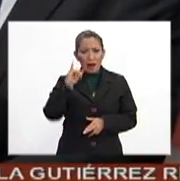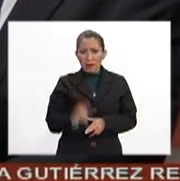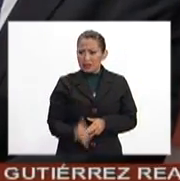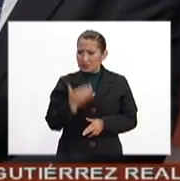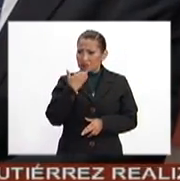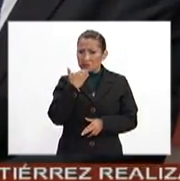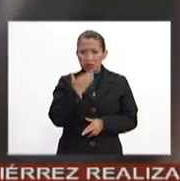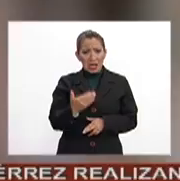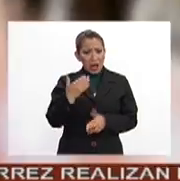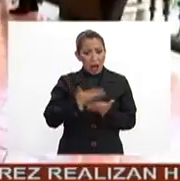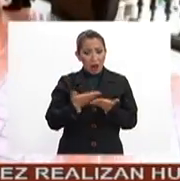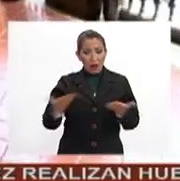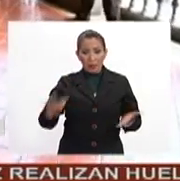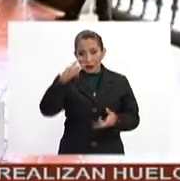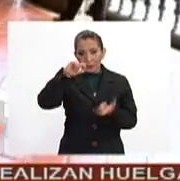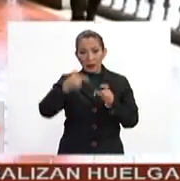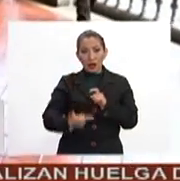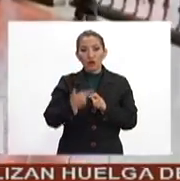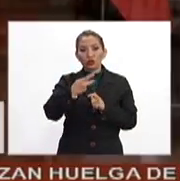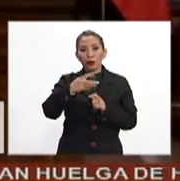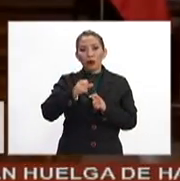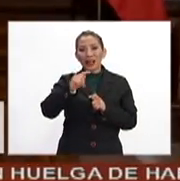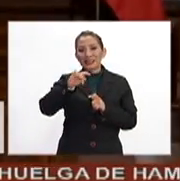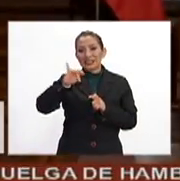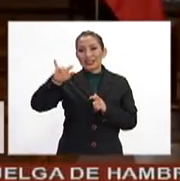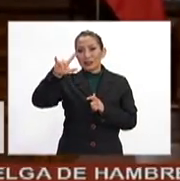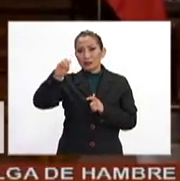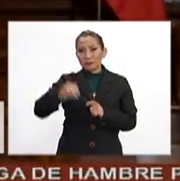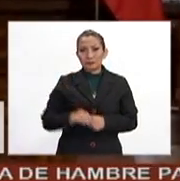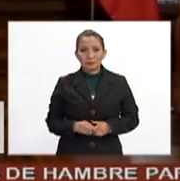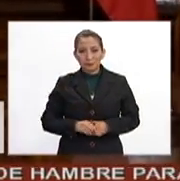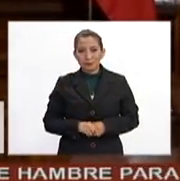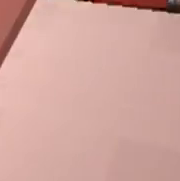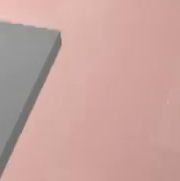sido mejores. Para México al Día, Gustavo Castillo.